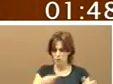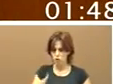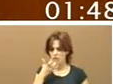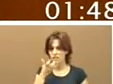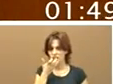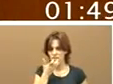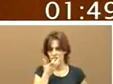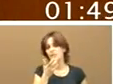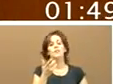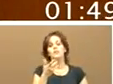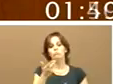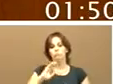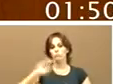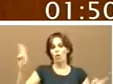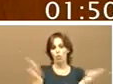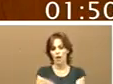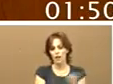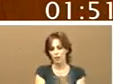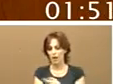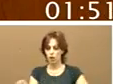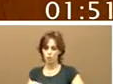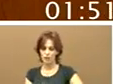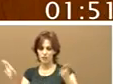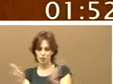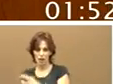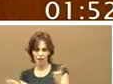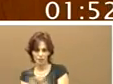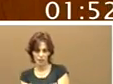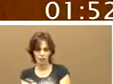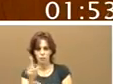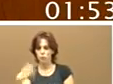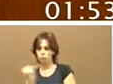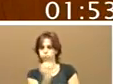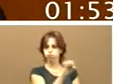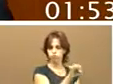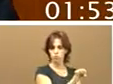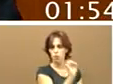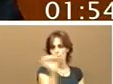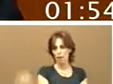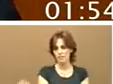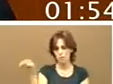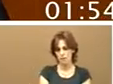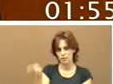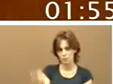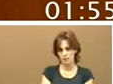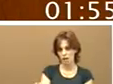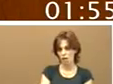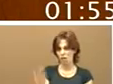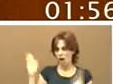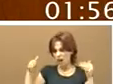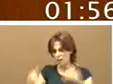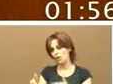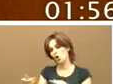centenares las persianas los comerciantes les daban la espalda y no se preocuparon nunca por el comercio extremeño